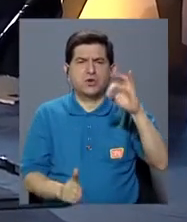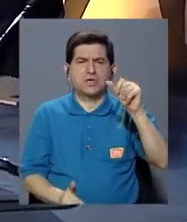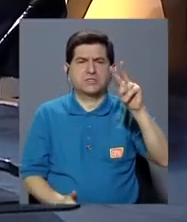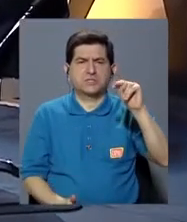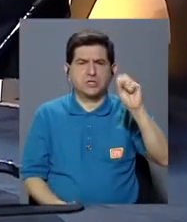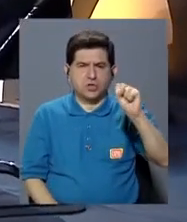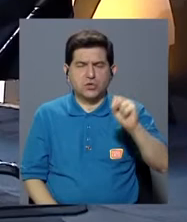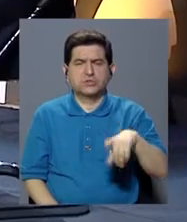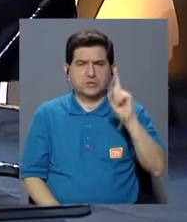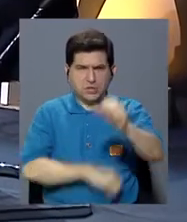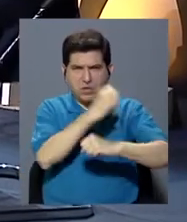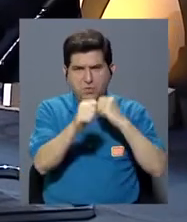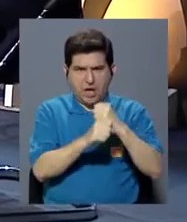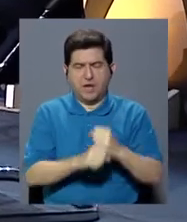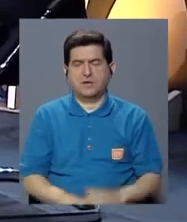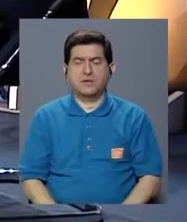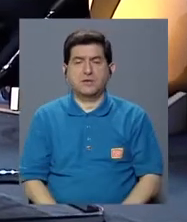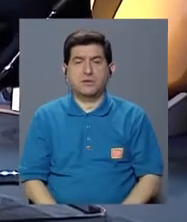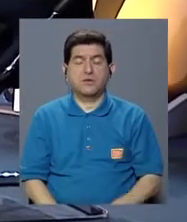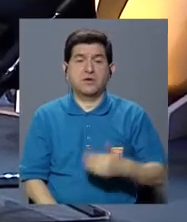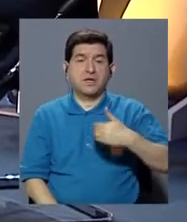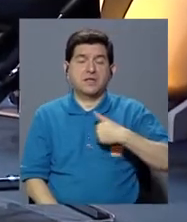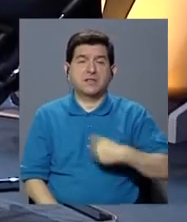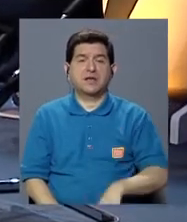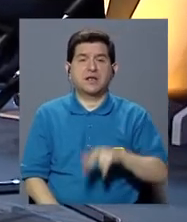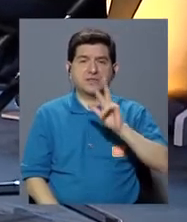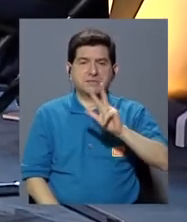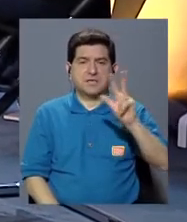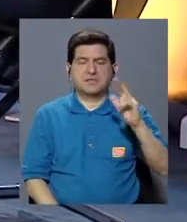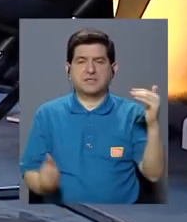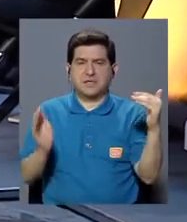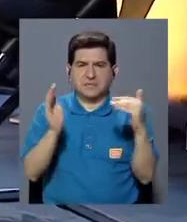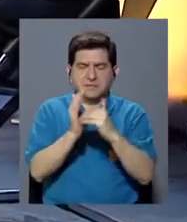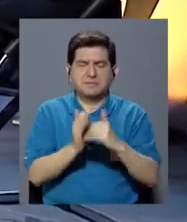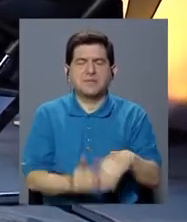por año. De frente a 33 mil millones de toneladas